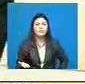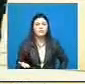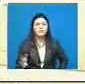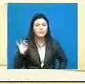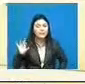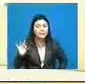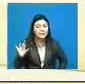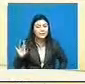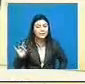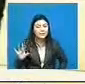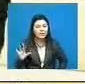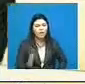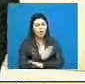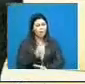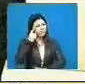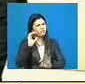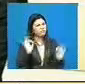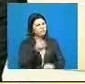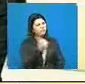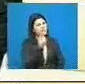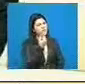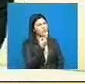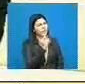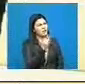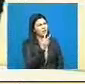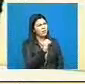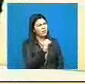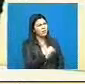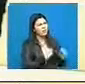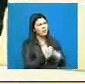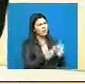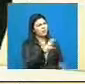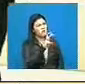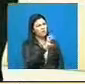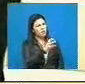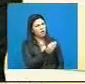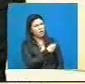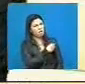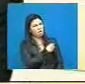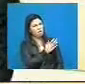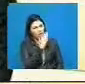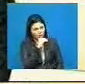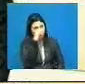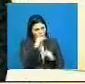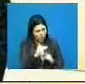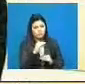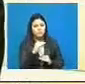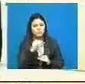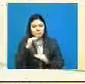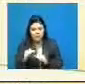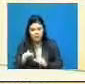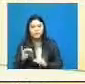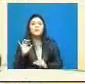Es decir, lo que se había proyectado en el 2008 como 20 billones, no resultó cierto.